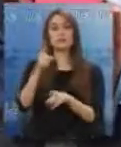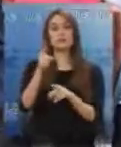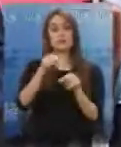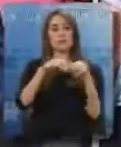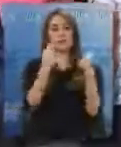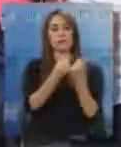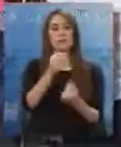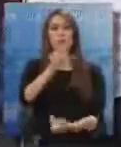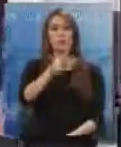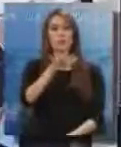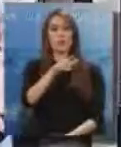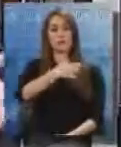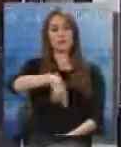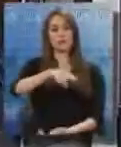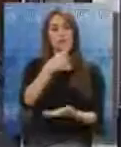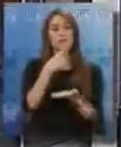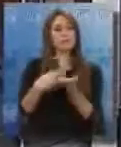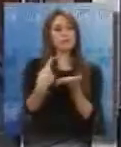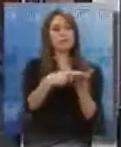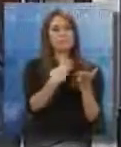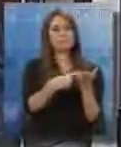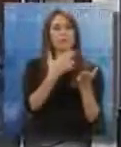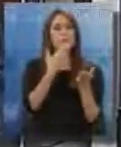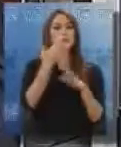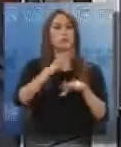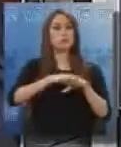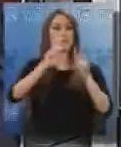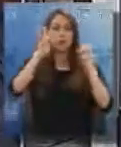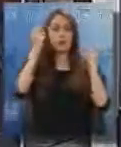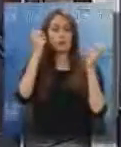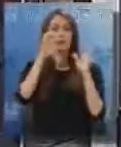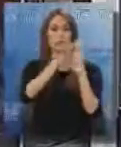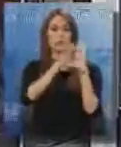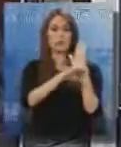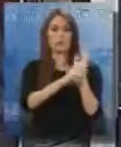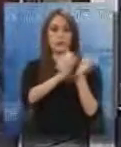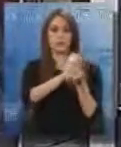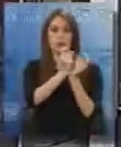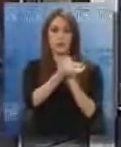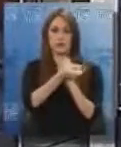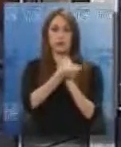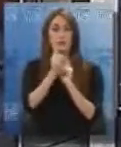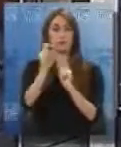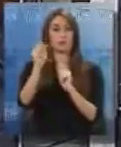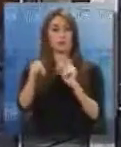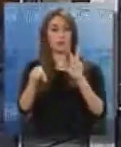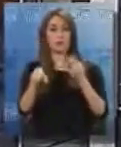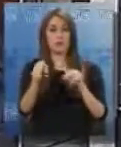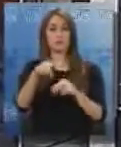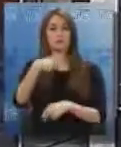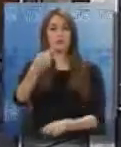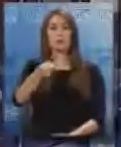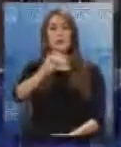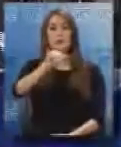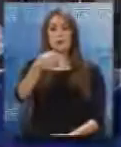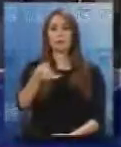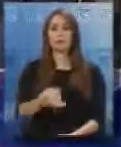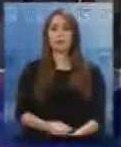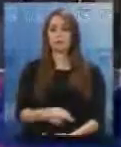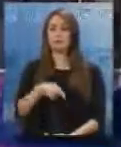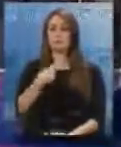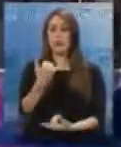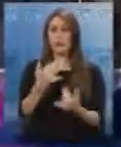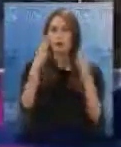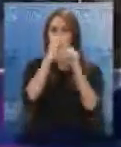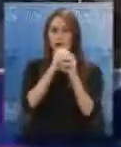bloque de alianza país para definir otros puntos referentes constitucionales reiteramos la sesión podría desarrollarse el próximo jueves en la noche y le